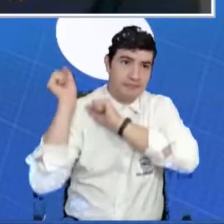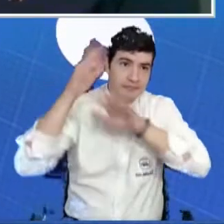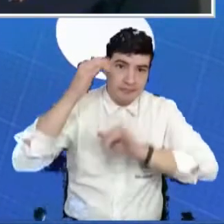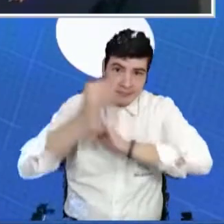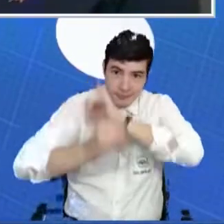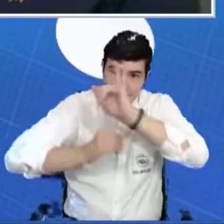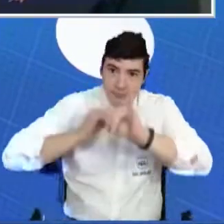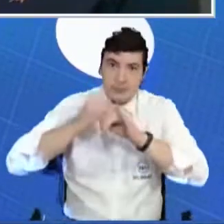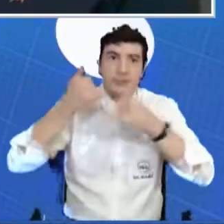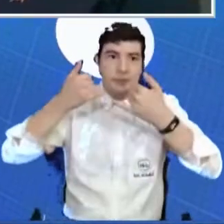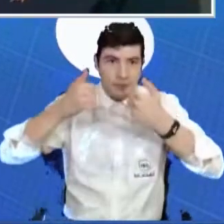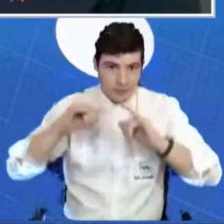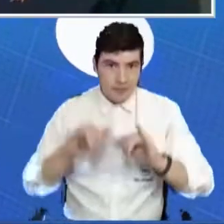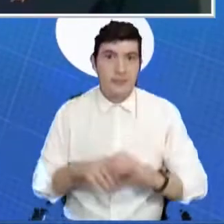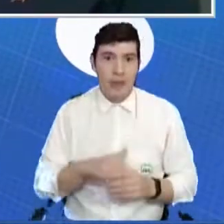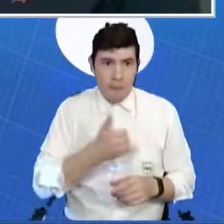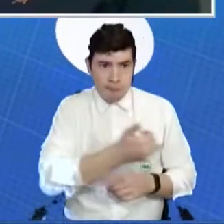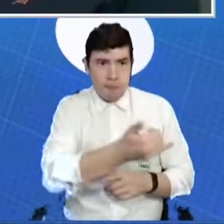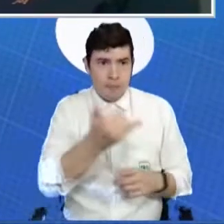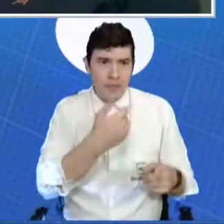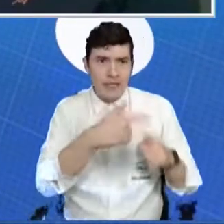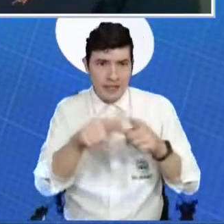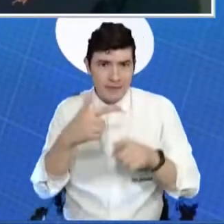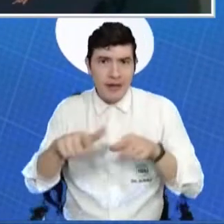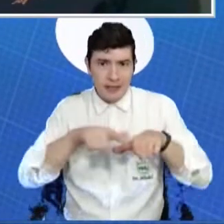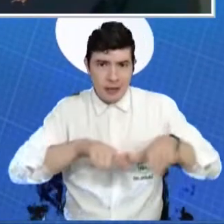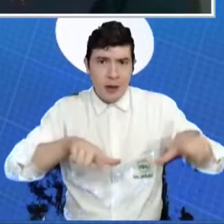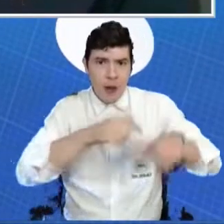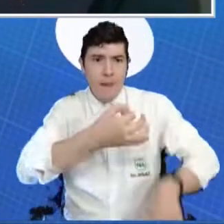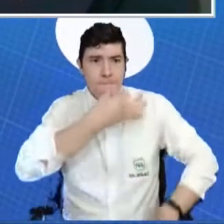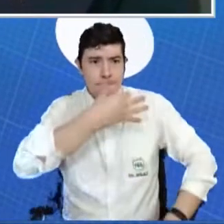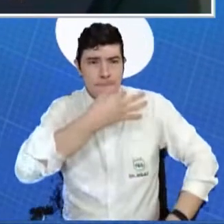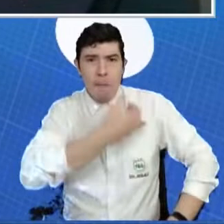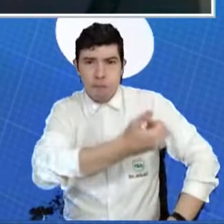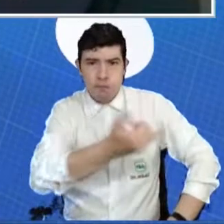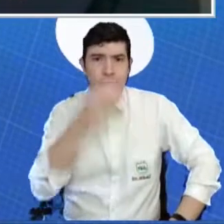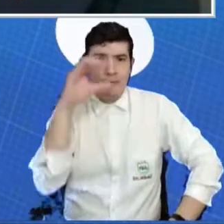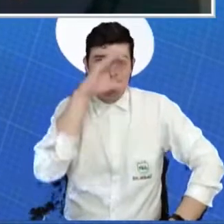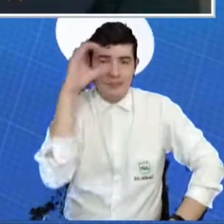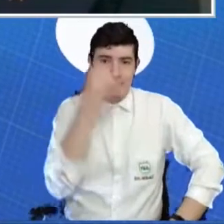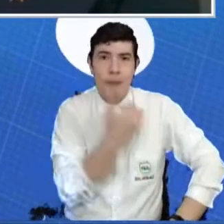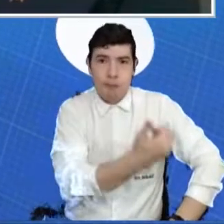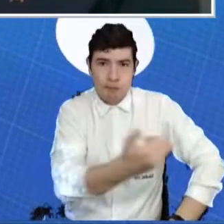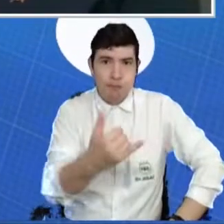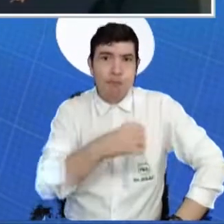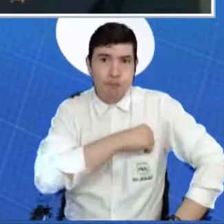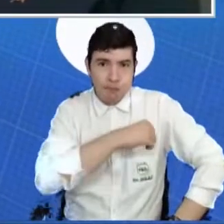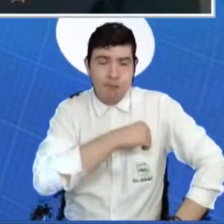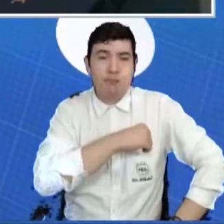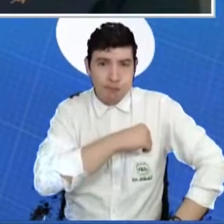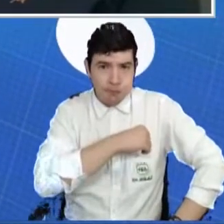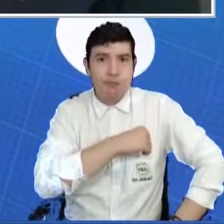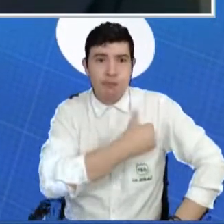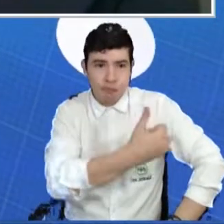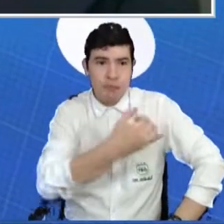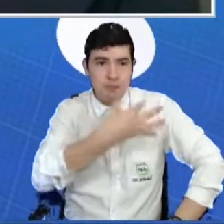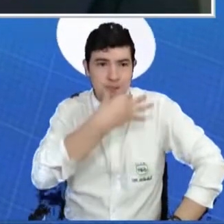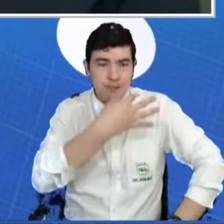está presente en muchas farmacias ya colombianas de todo el país. Nosotros tenemos oficinas en